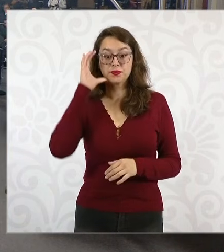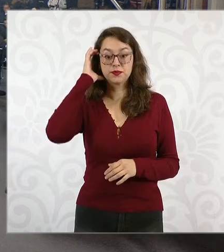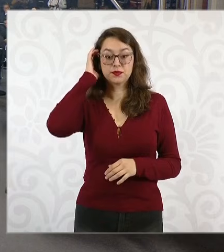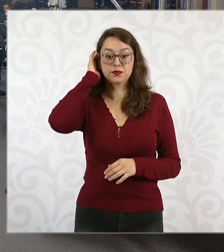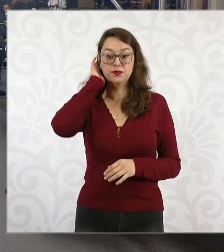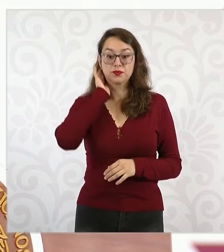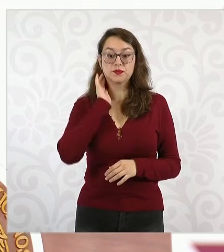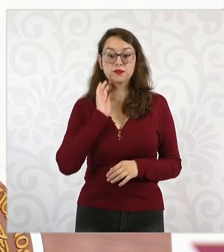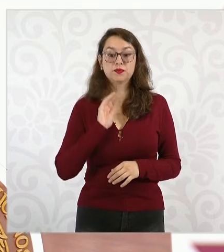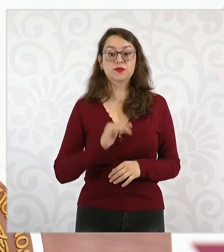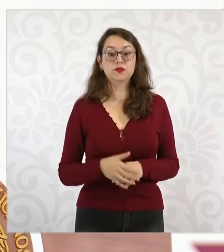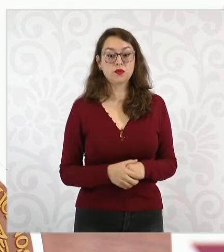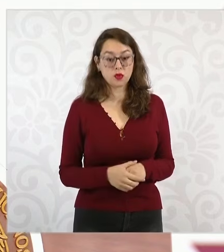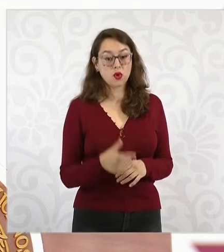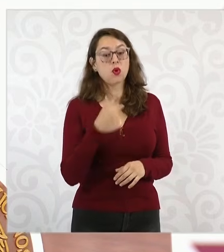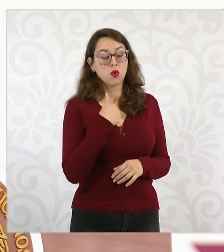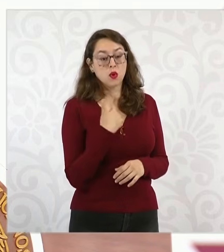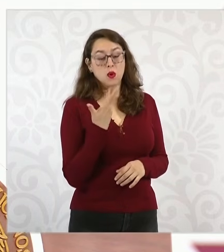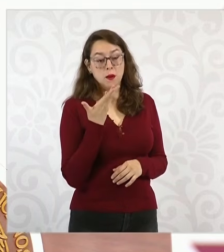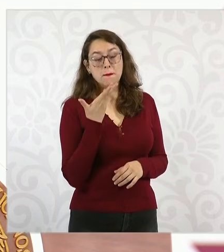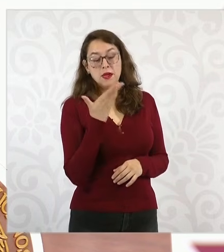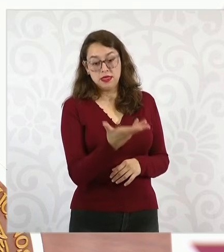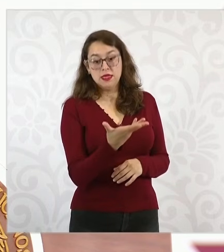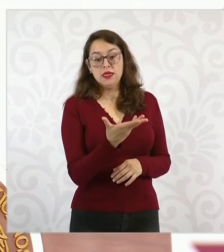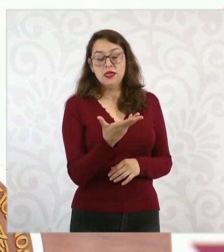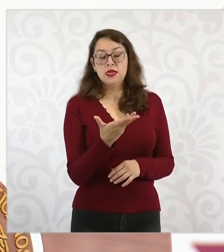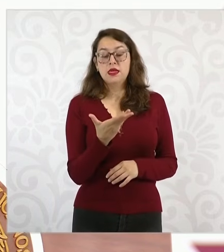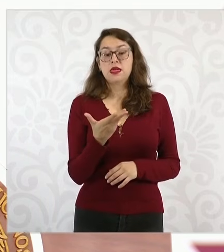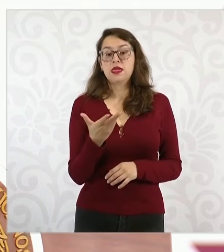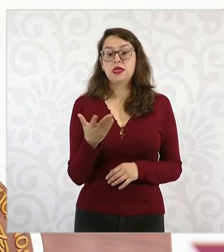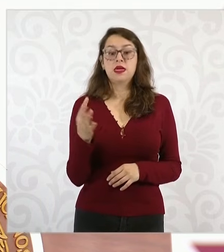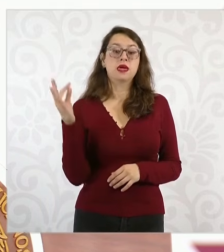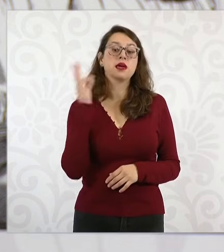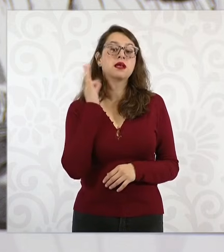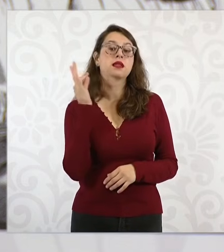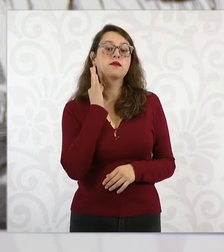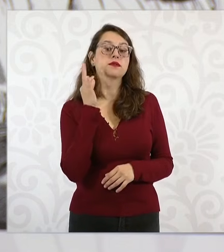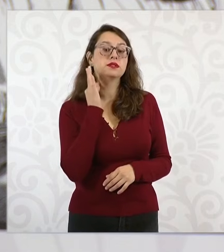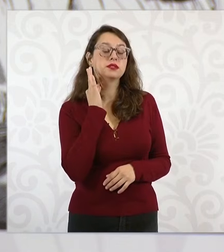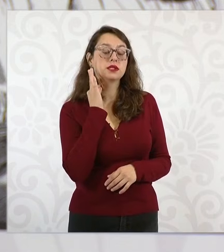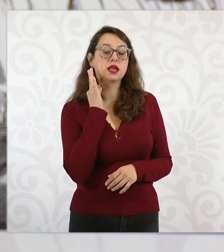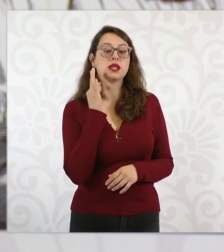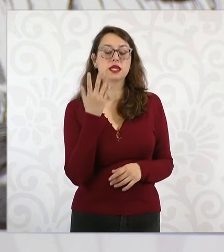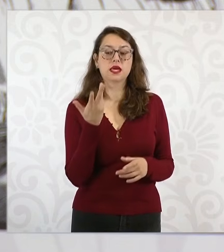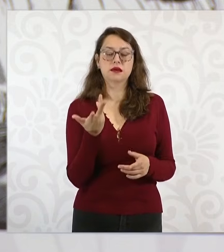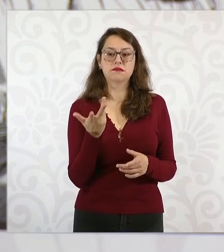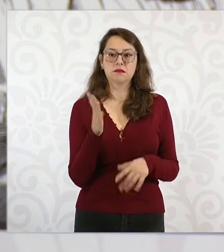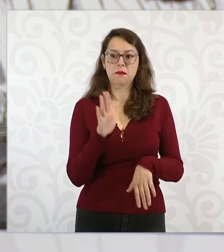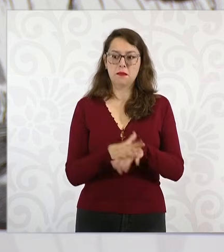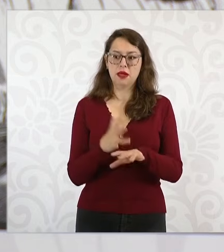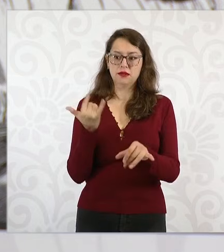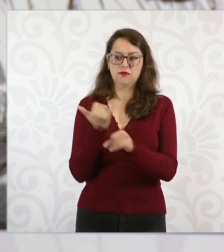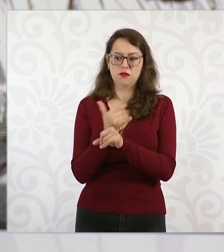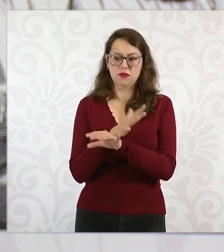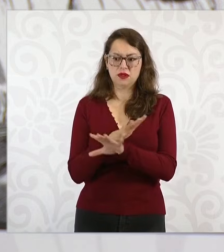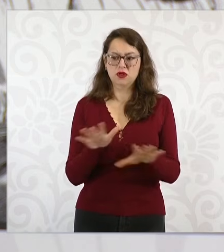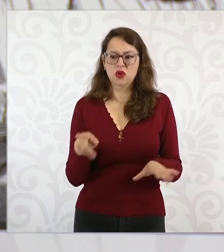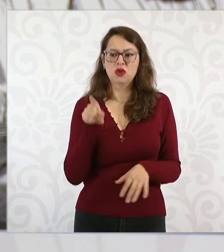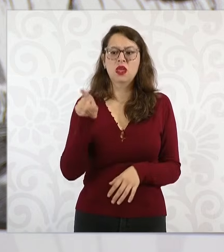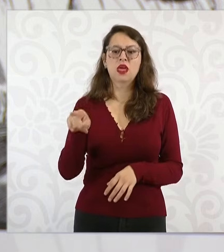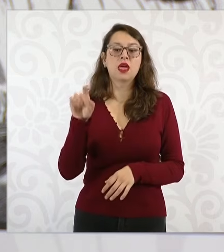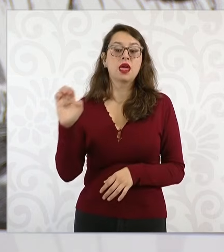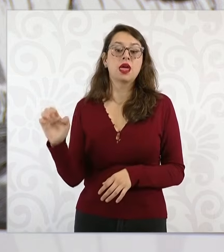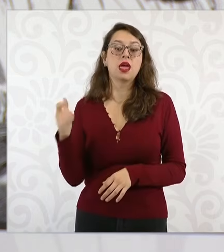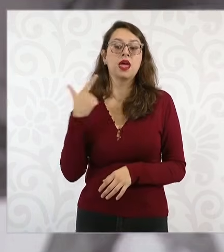le pedí a la Fiscalía que informara con más detalle la participación de esta persona, de la hermana pues